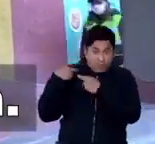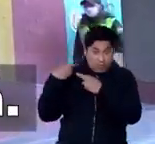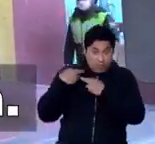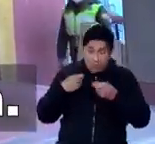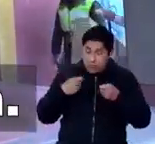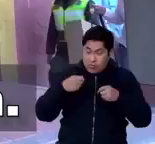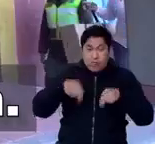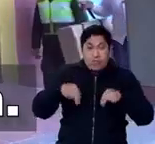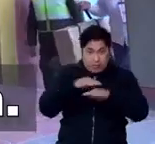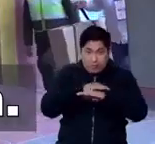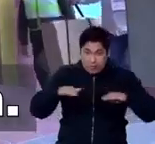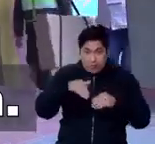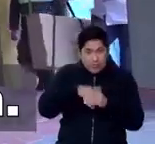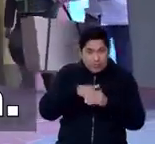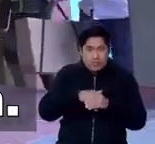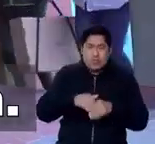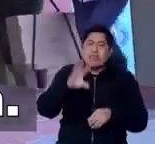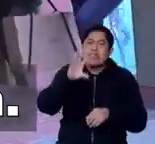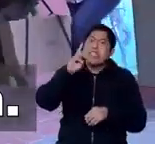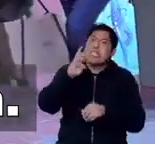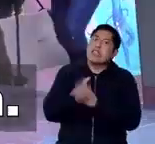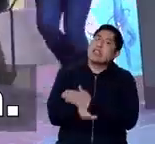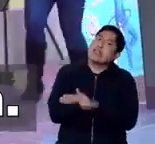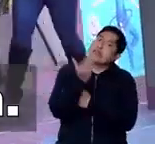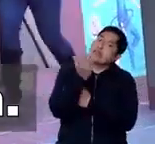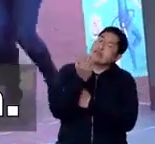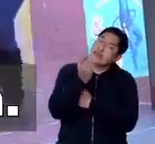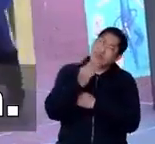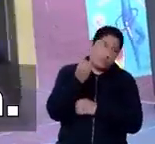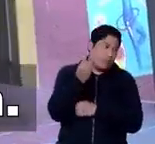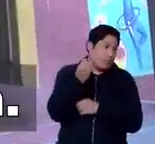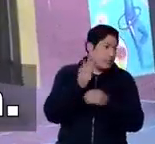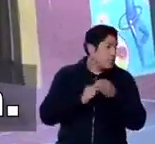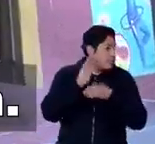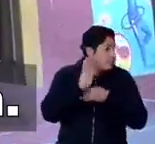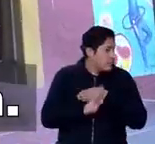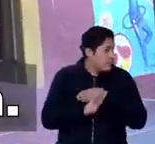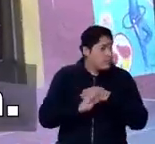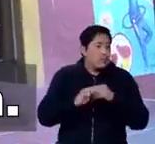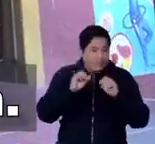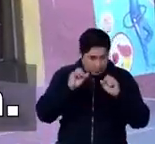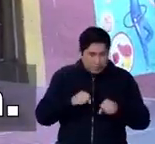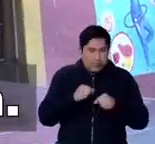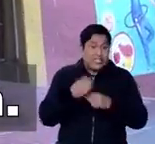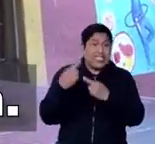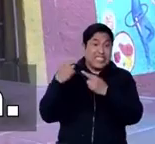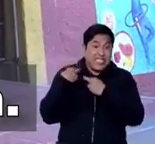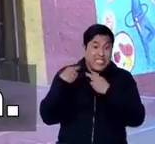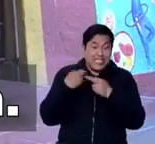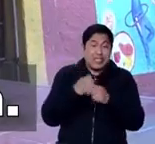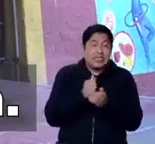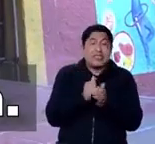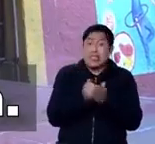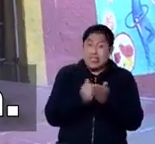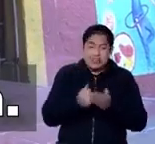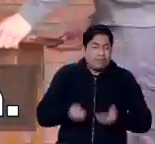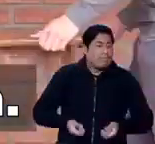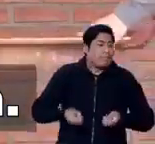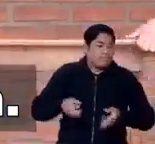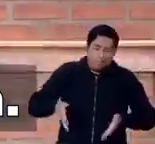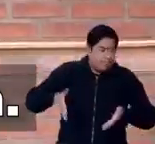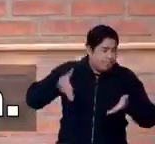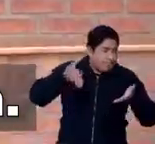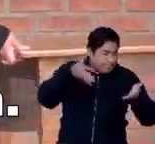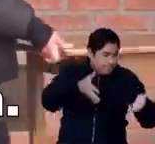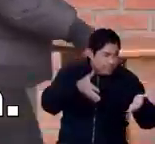electorales deben estar en su recinto electoral a las 6 de la mañana del domingo 11 de abril para que el notario o notaria entregue la maleta electoral.